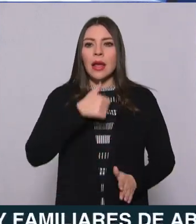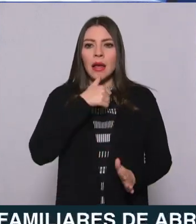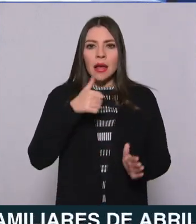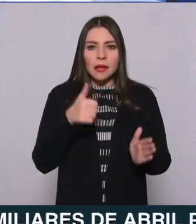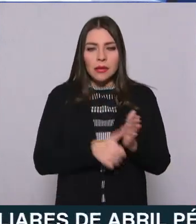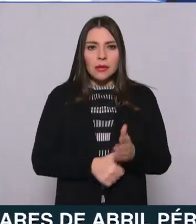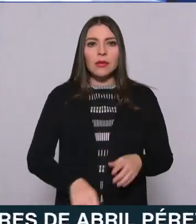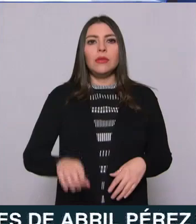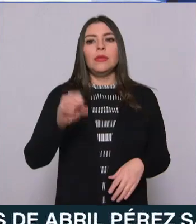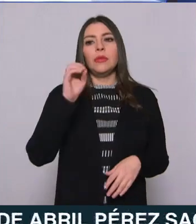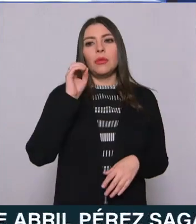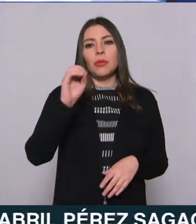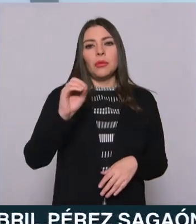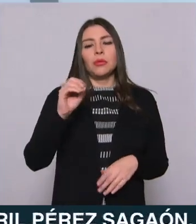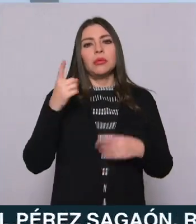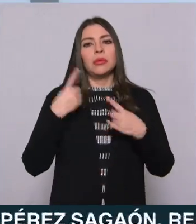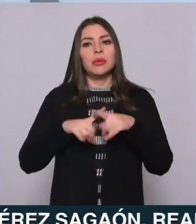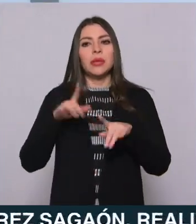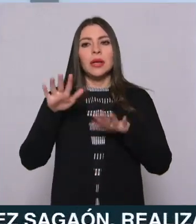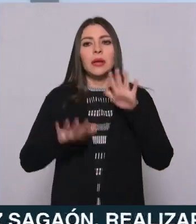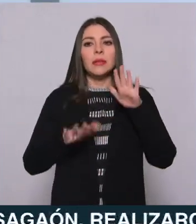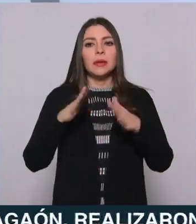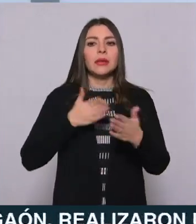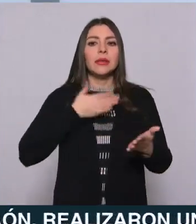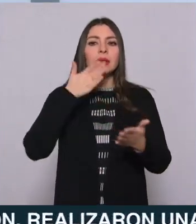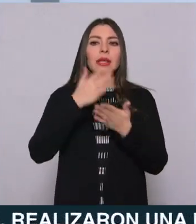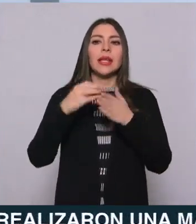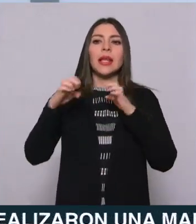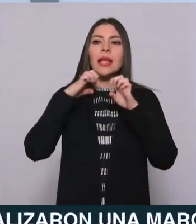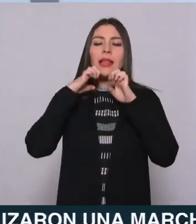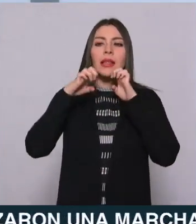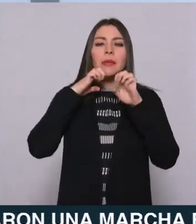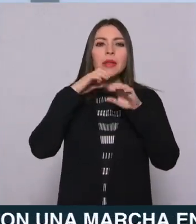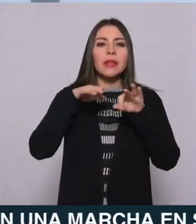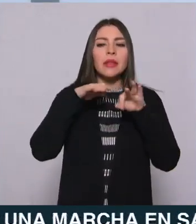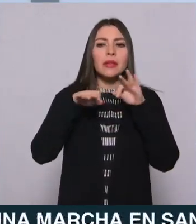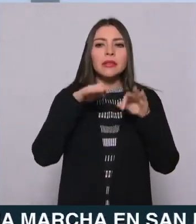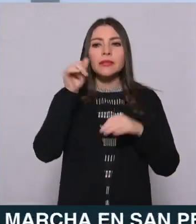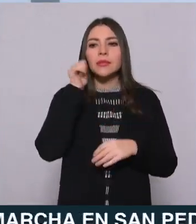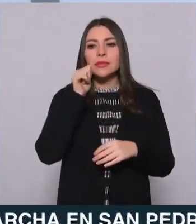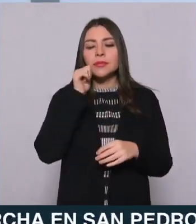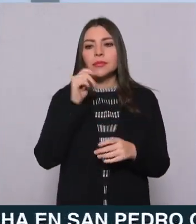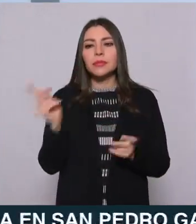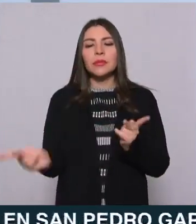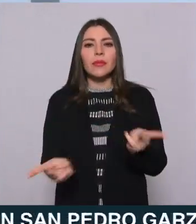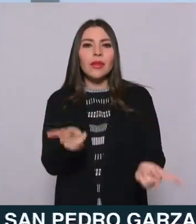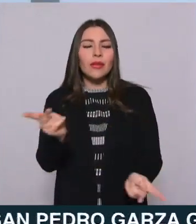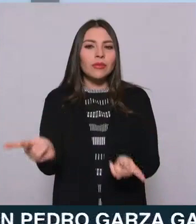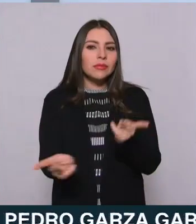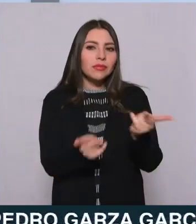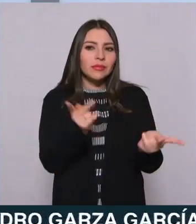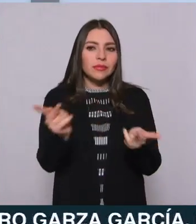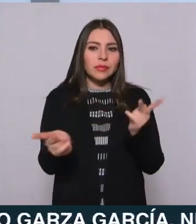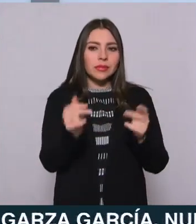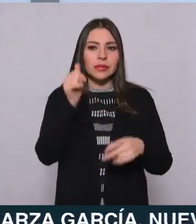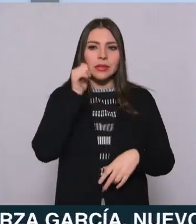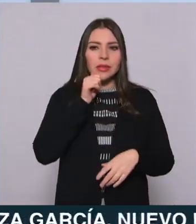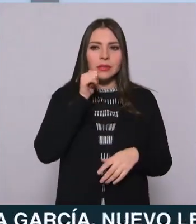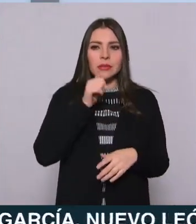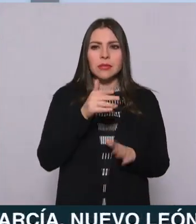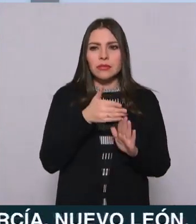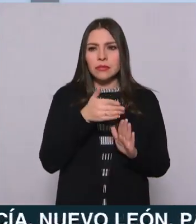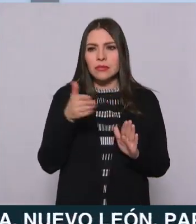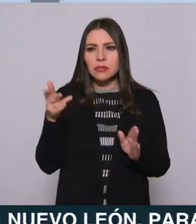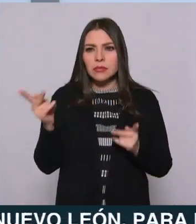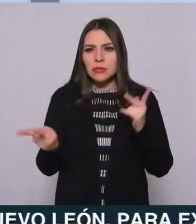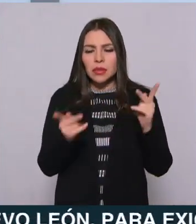carta, o en las entrevistas de trabajo, pues hay periodos donde hay un vacío, y entonces